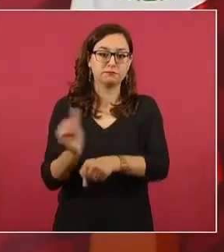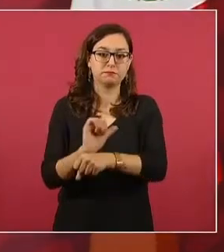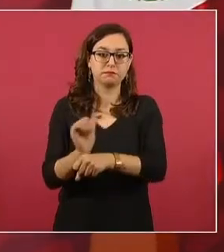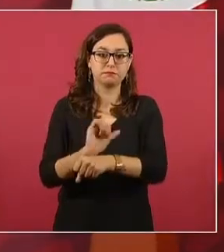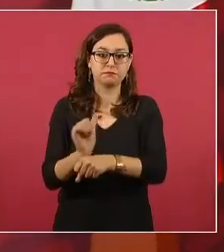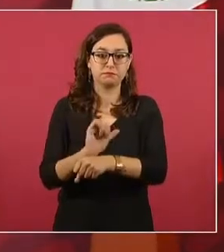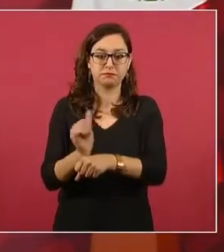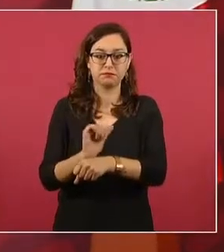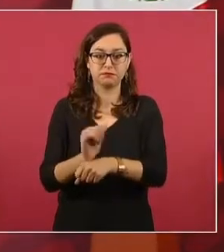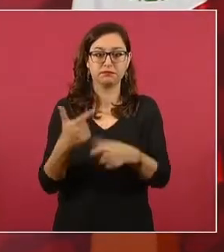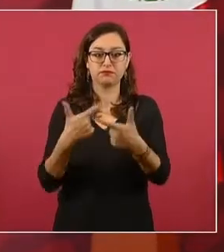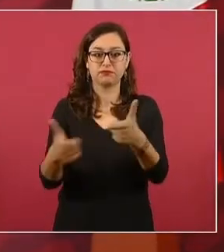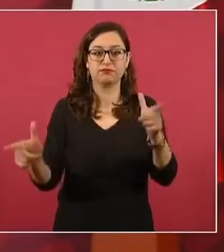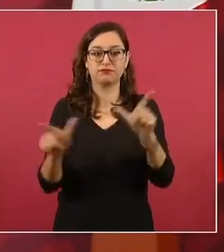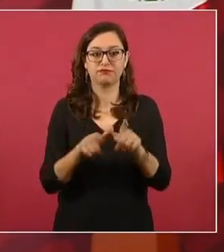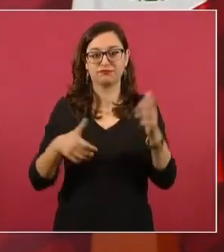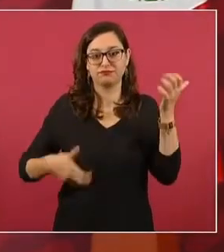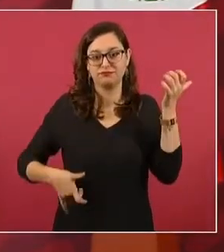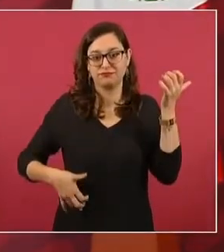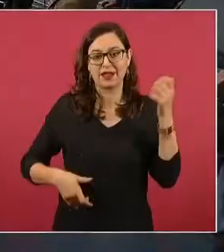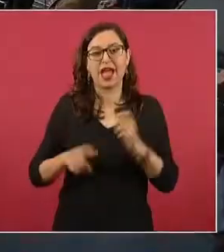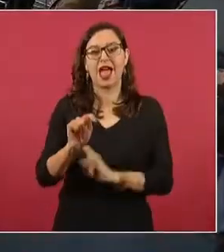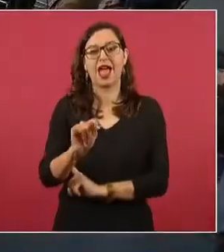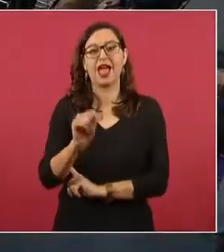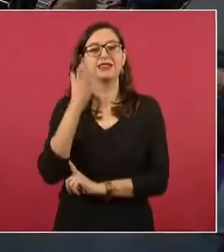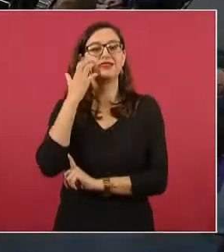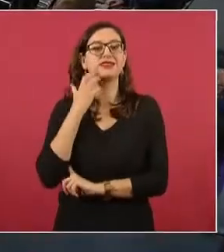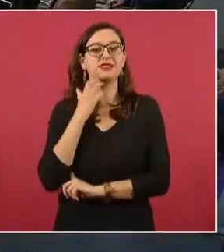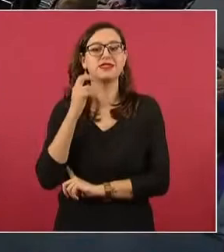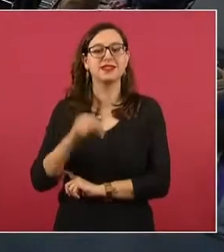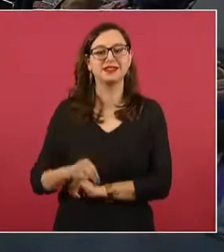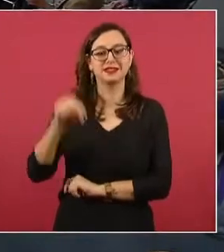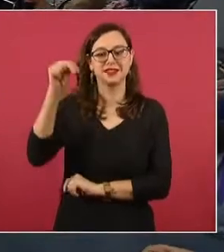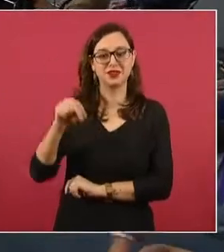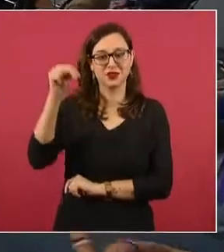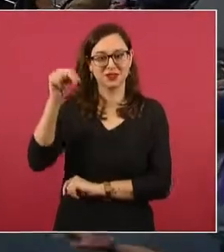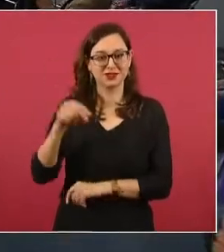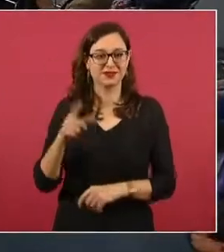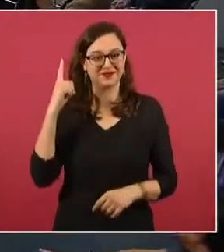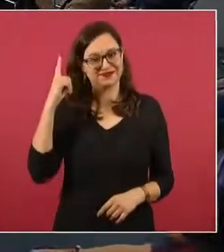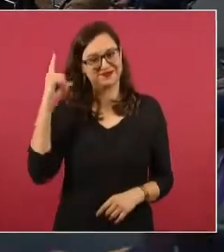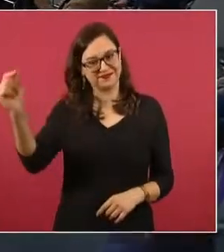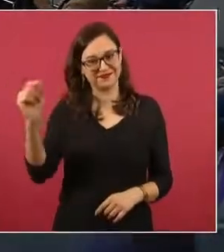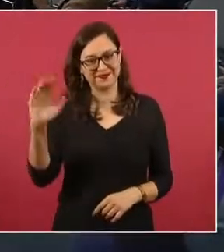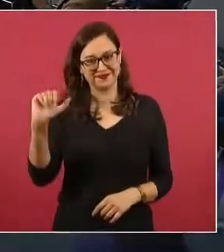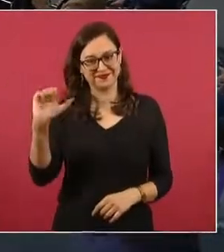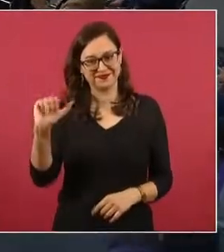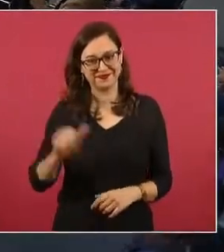los Tigres del Norte. Bueno, ya me voy. Adiós.